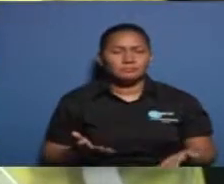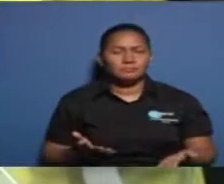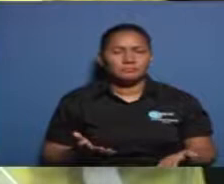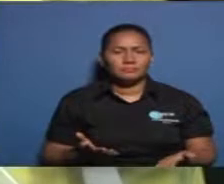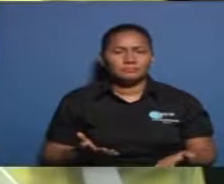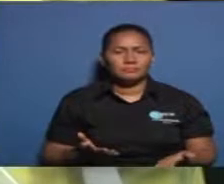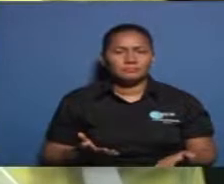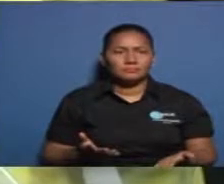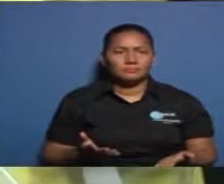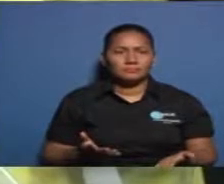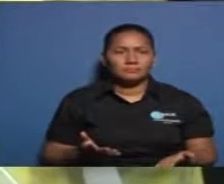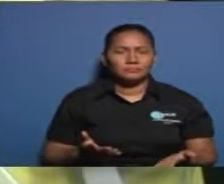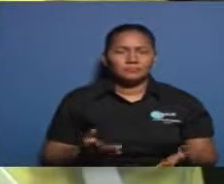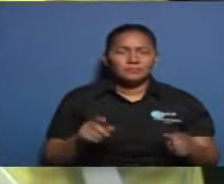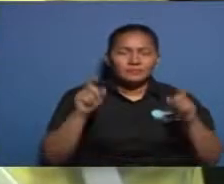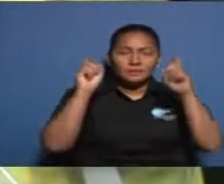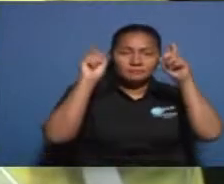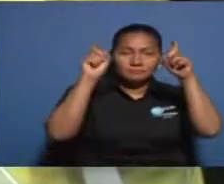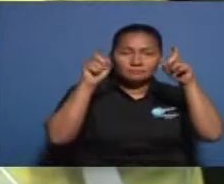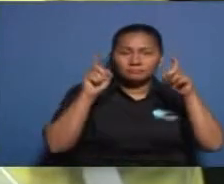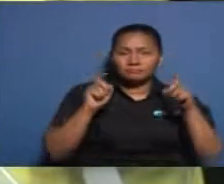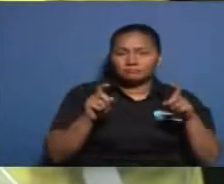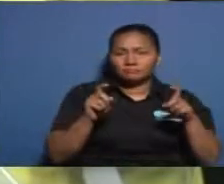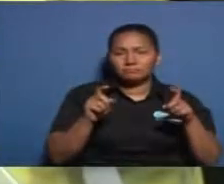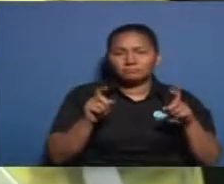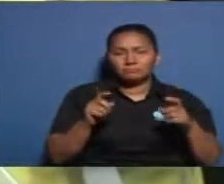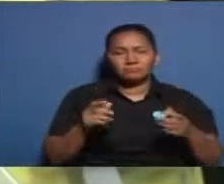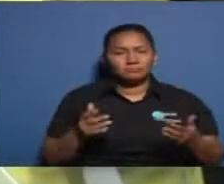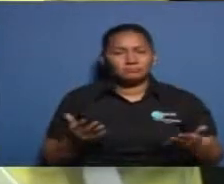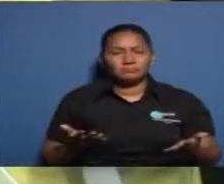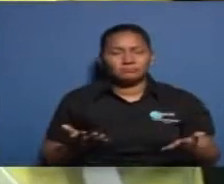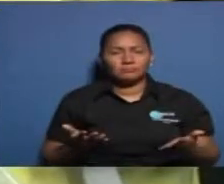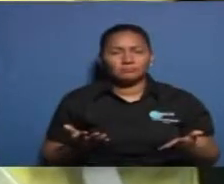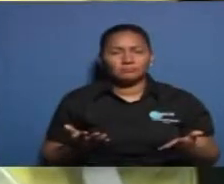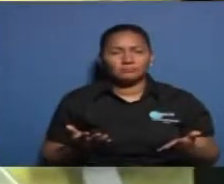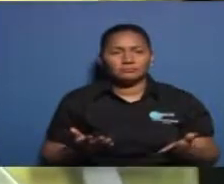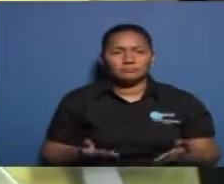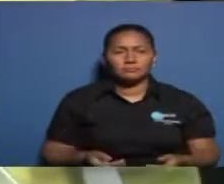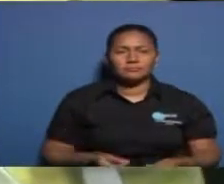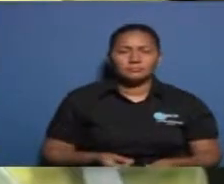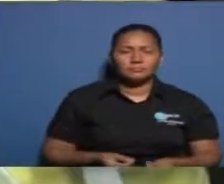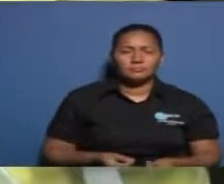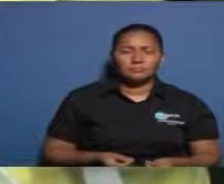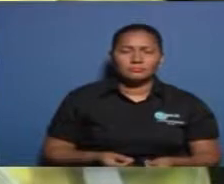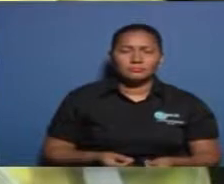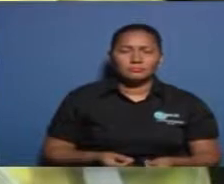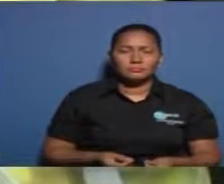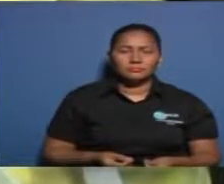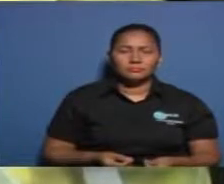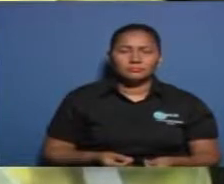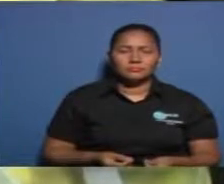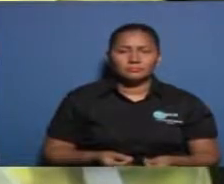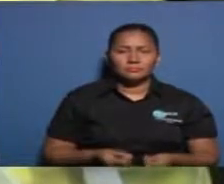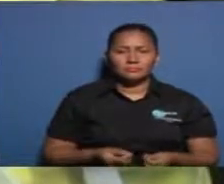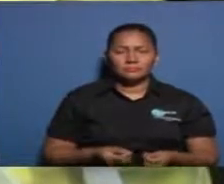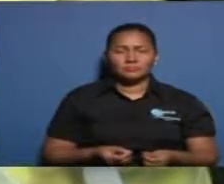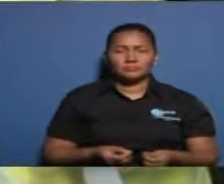ver pero sí hemos visto que la educación si tiene que ver entonces qué ocurre con el sector de mujeres que